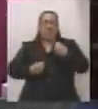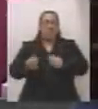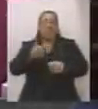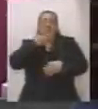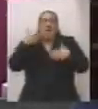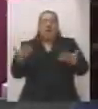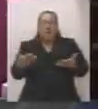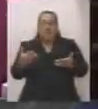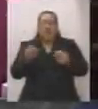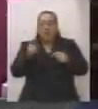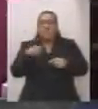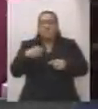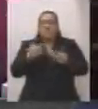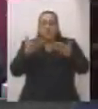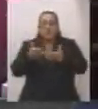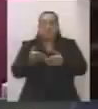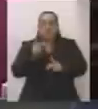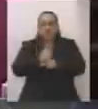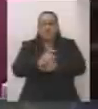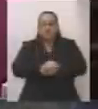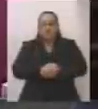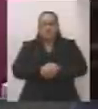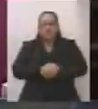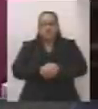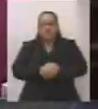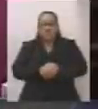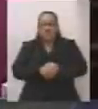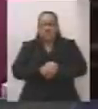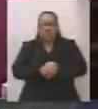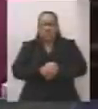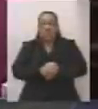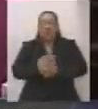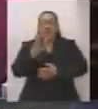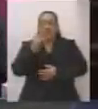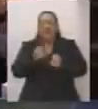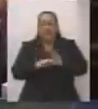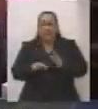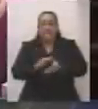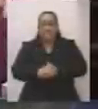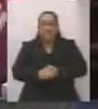se podría ayudar a enfrentar el problema de la desigualdad. Y quisiera concluir